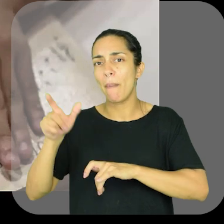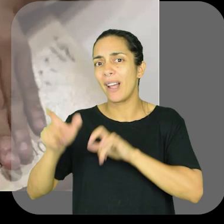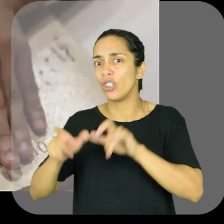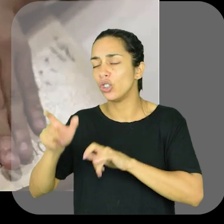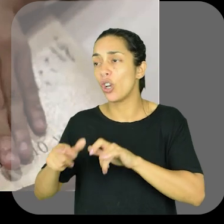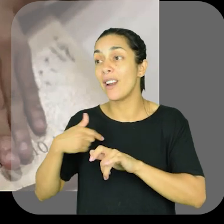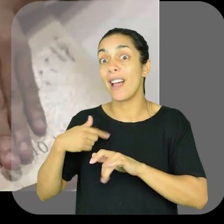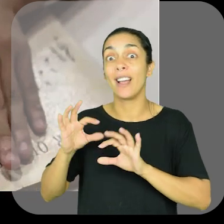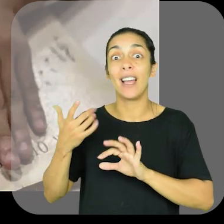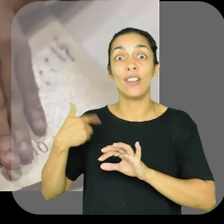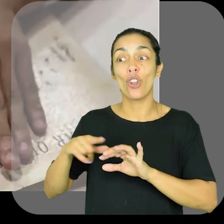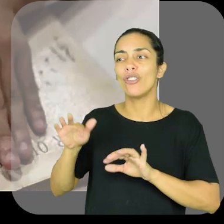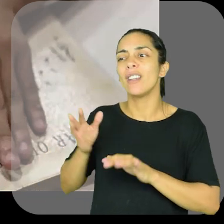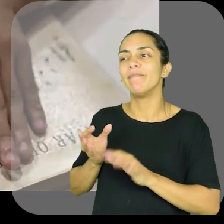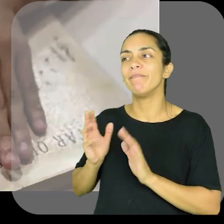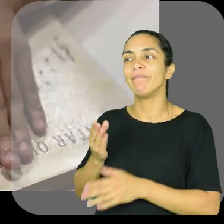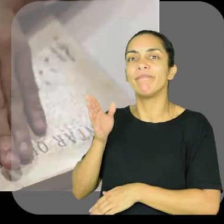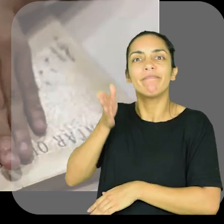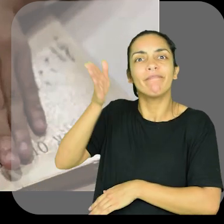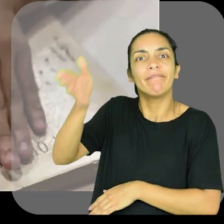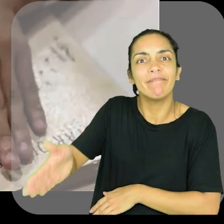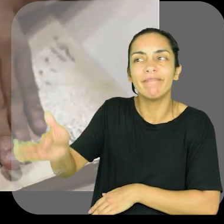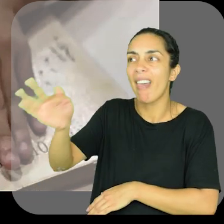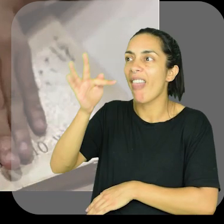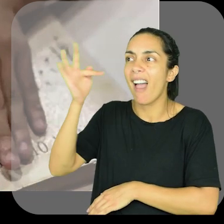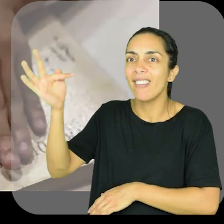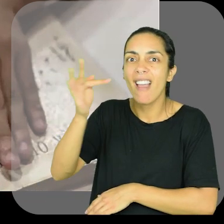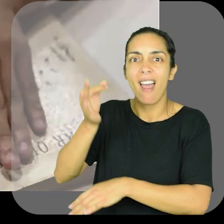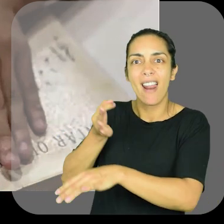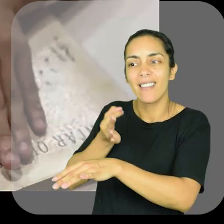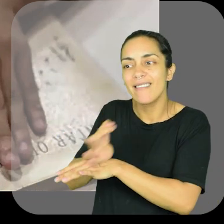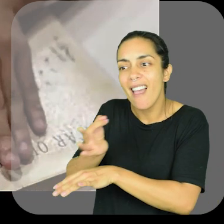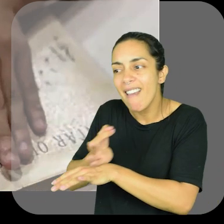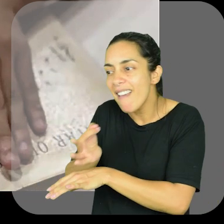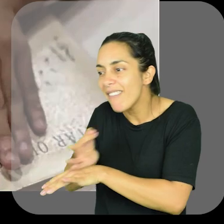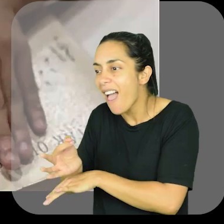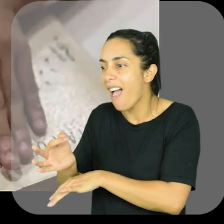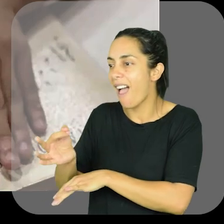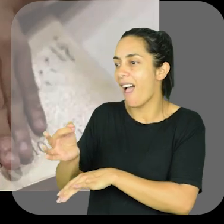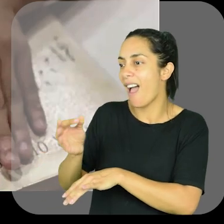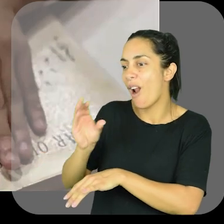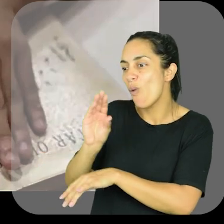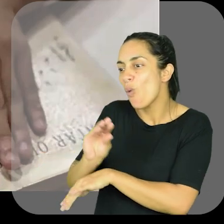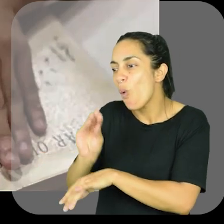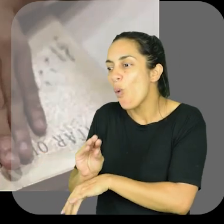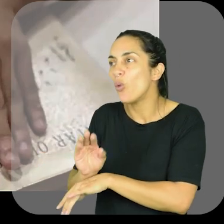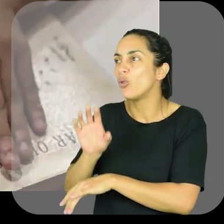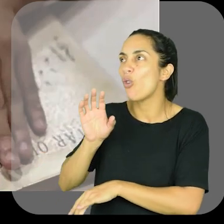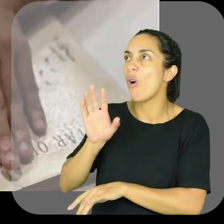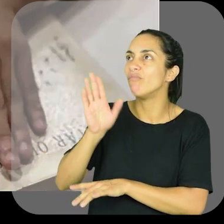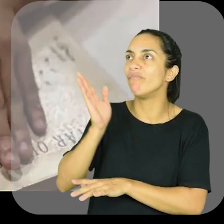acompañar con talleres, con capacitaciones, con material tiflológico a estos territorios, a La